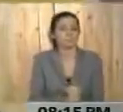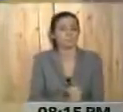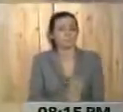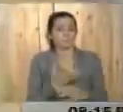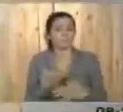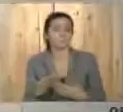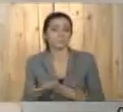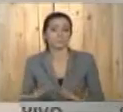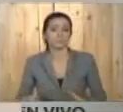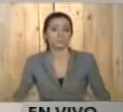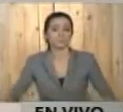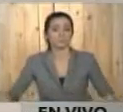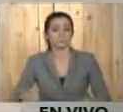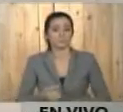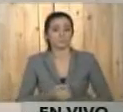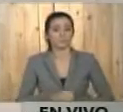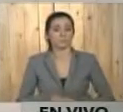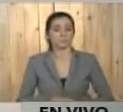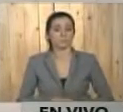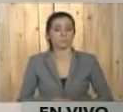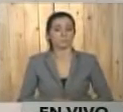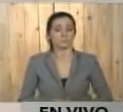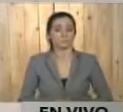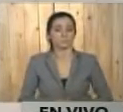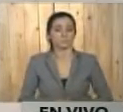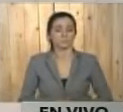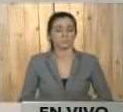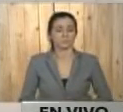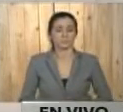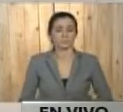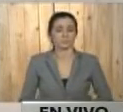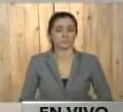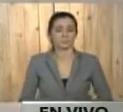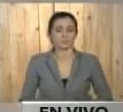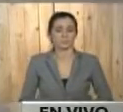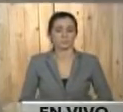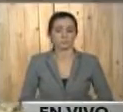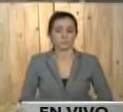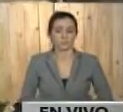brazos, abrió su boca de siglo.